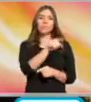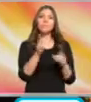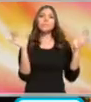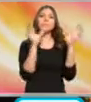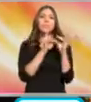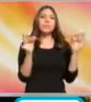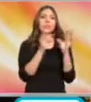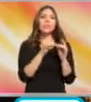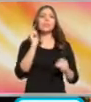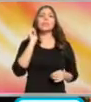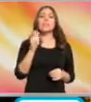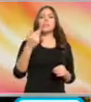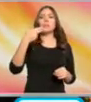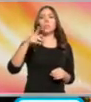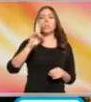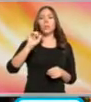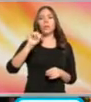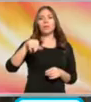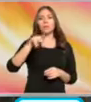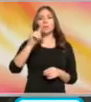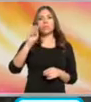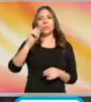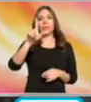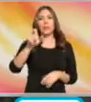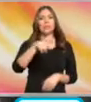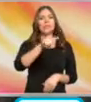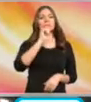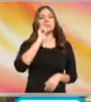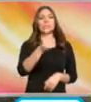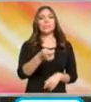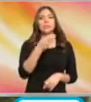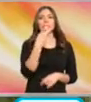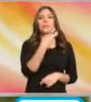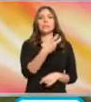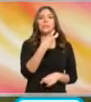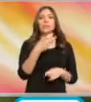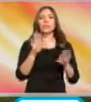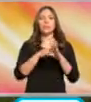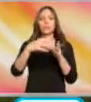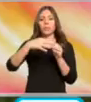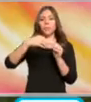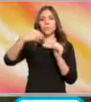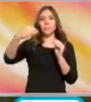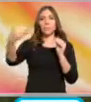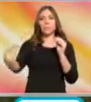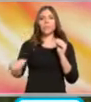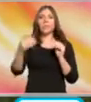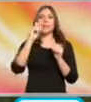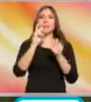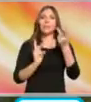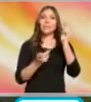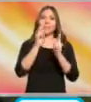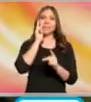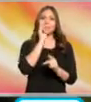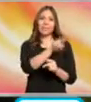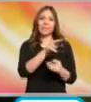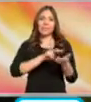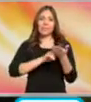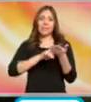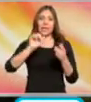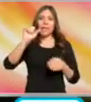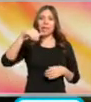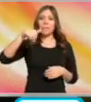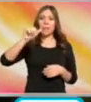explicar lo que es el guanzontle. El guanzontle es básicamente la vaina de amaranto. Ah. De ahí viene el